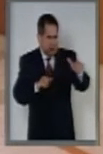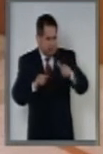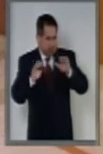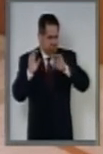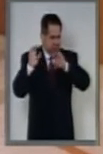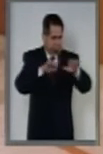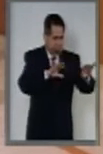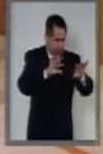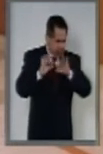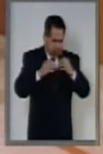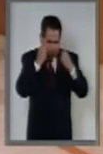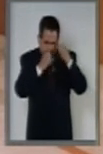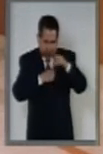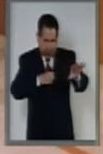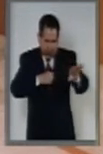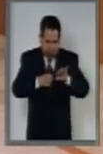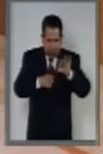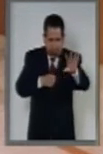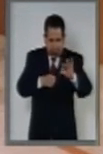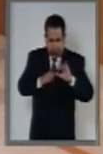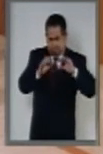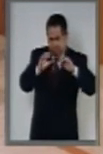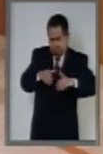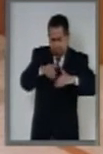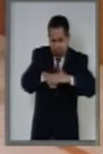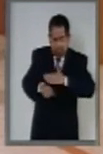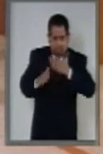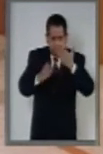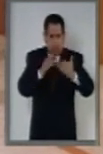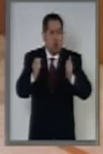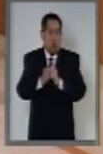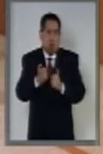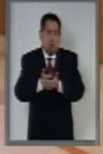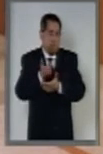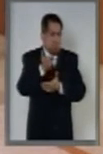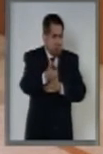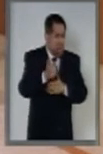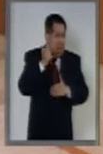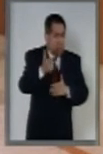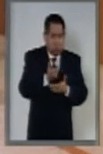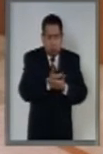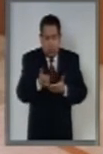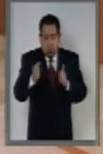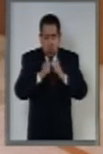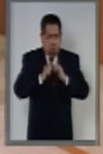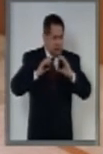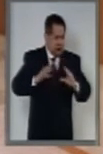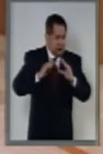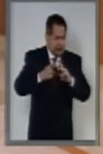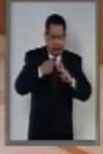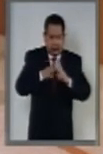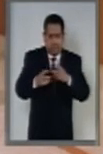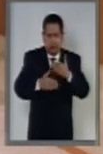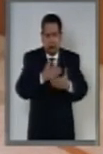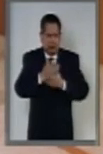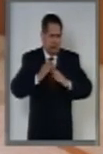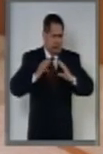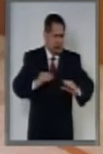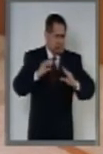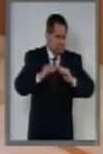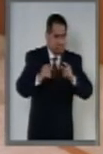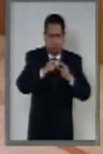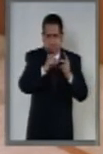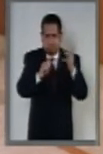la selección, el ingreso, la remuneración mínima, la formación inicial, continua y de